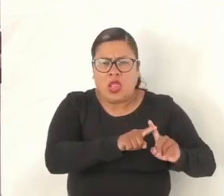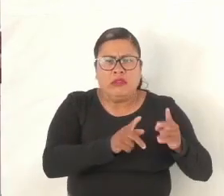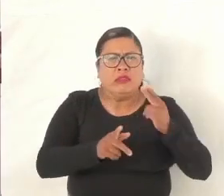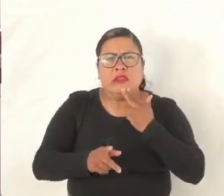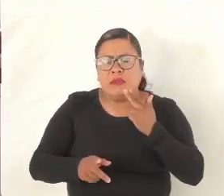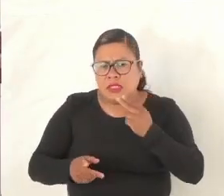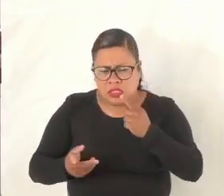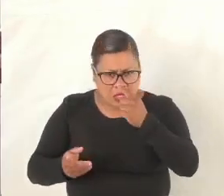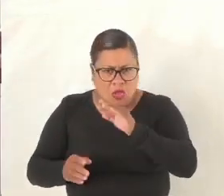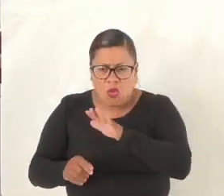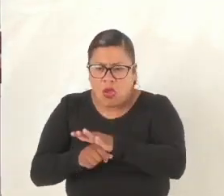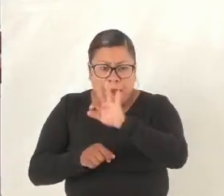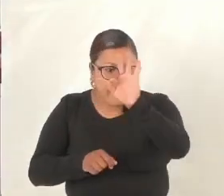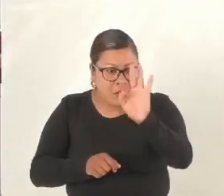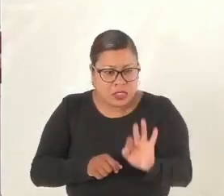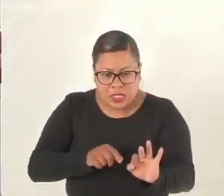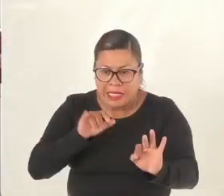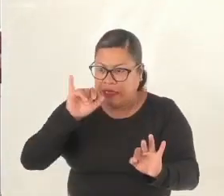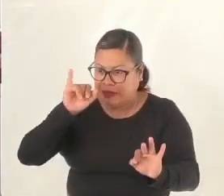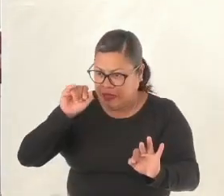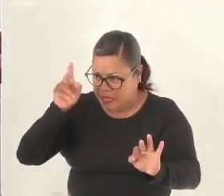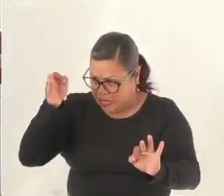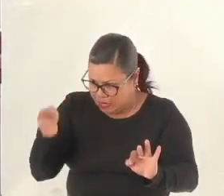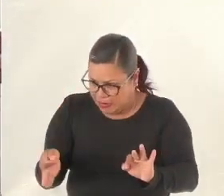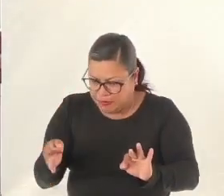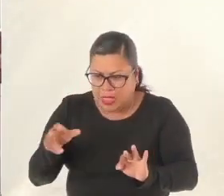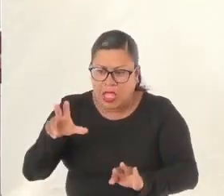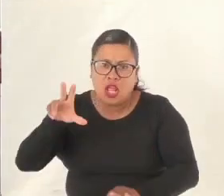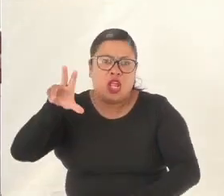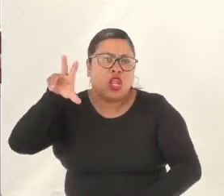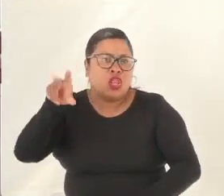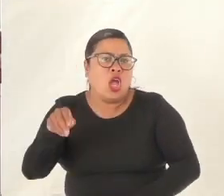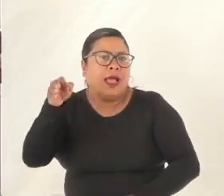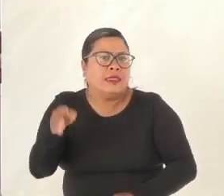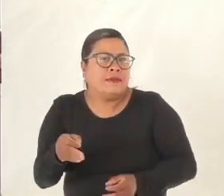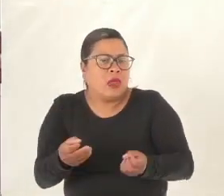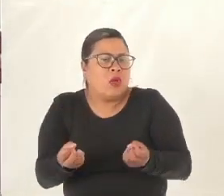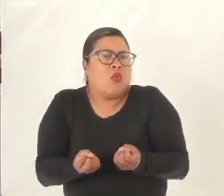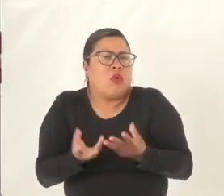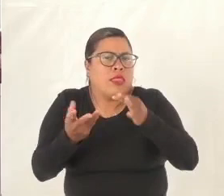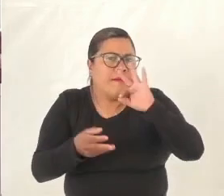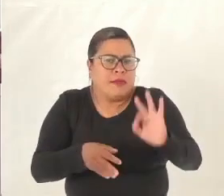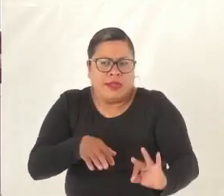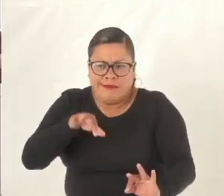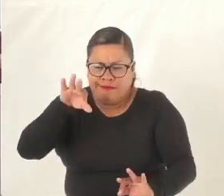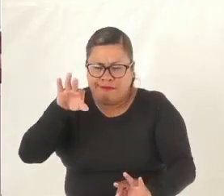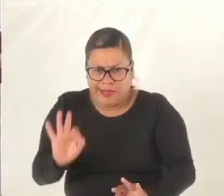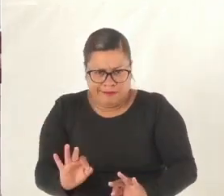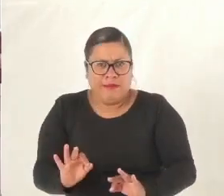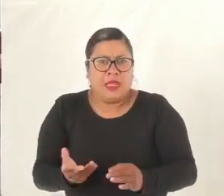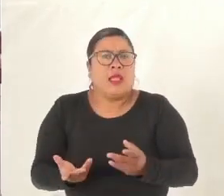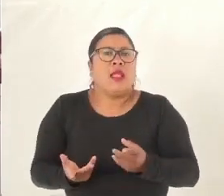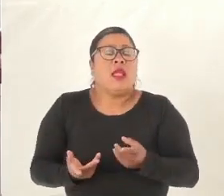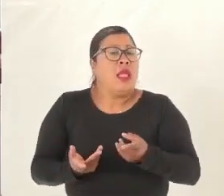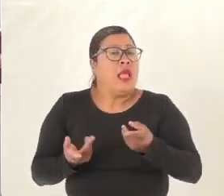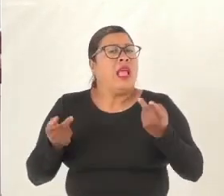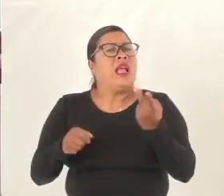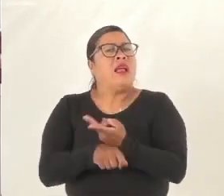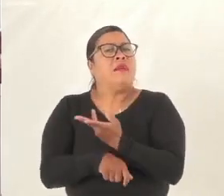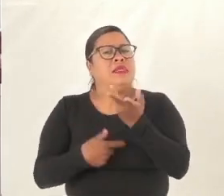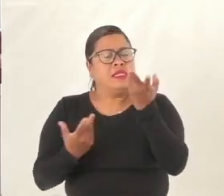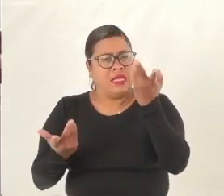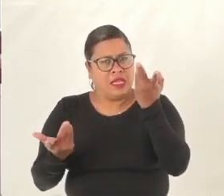porcentajes de mujeres no lo aceptan así también le pregunto qué pasa con esas víctimas que no